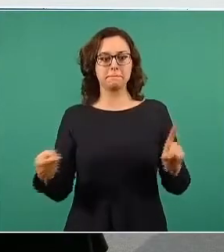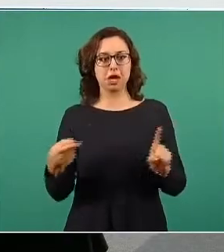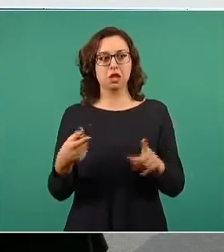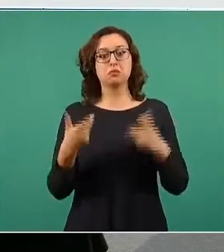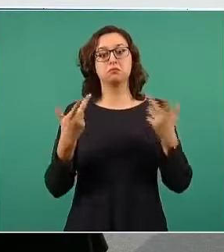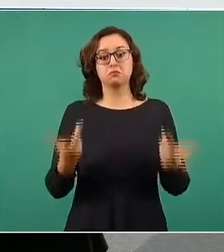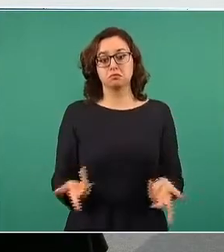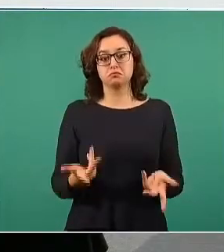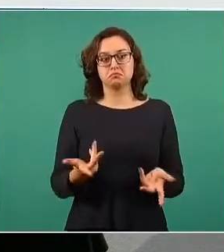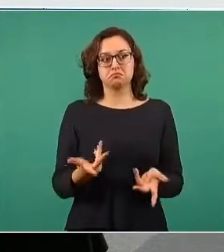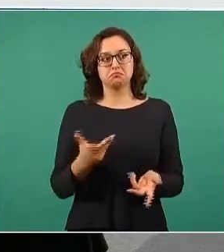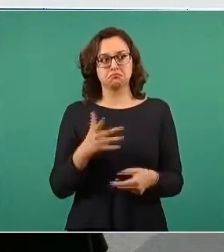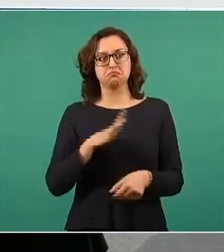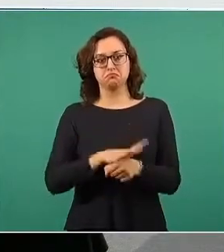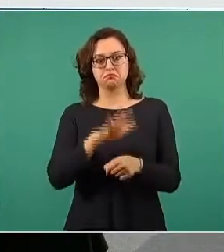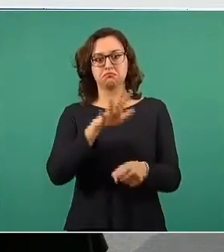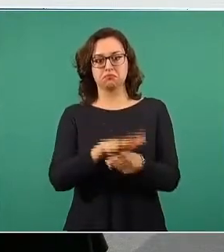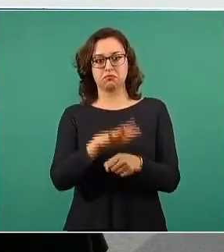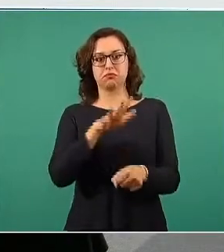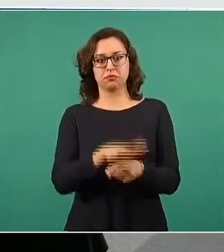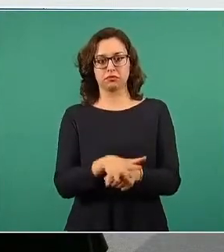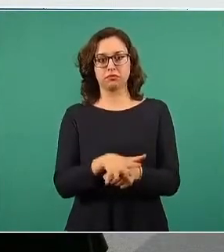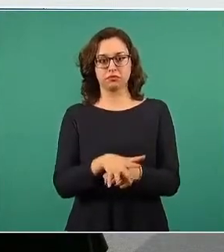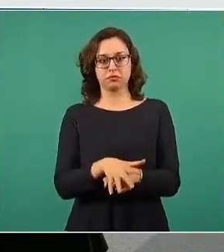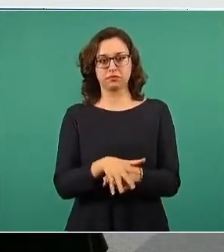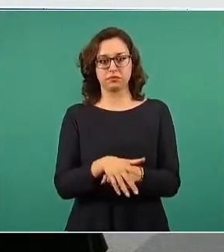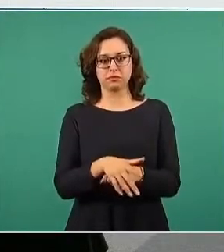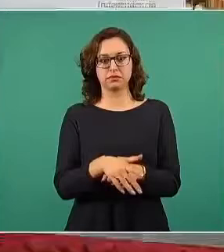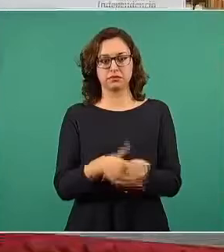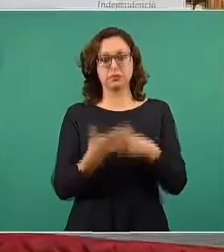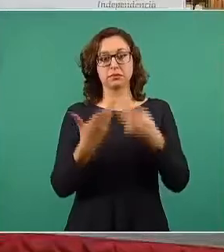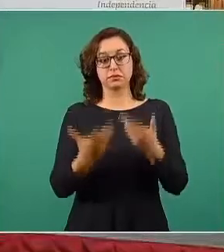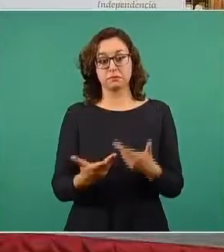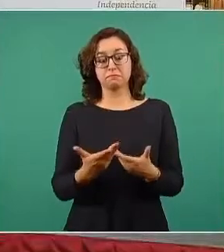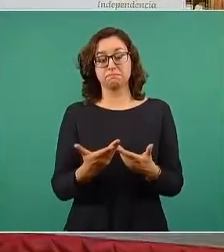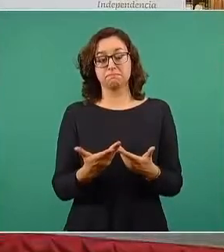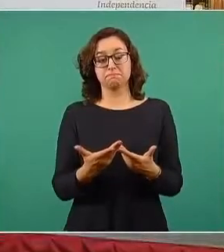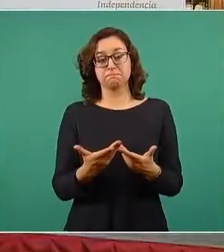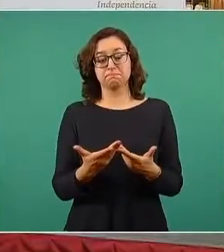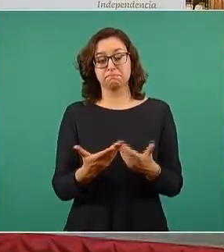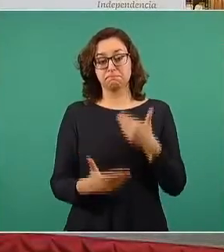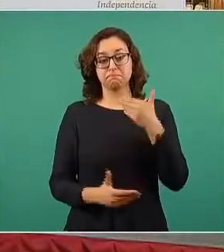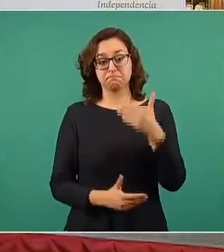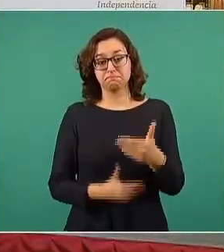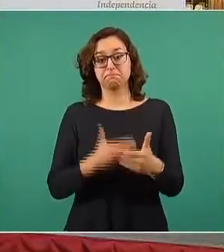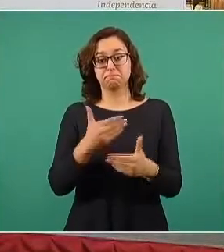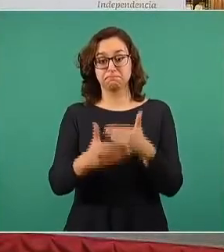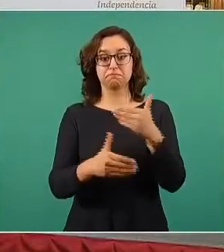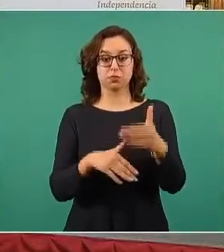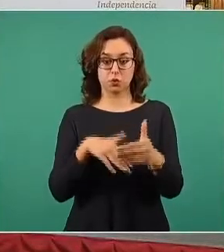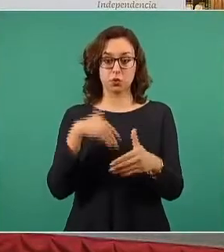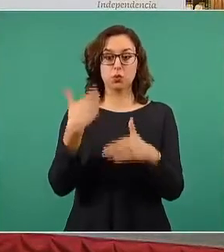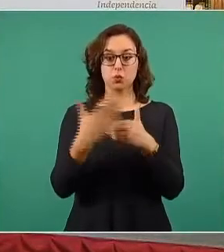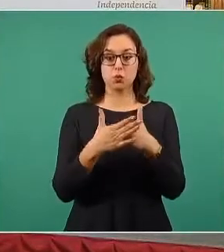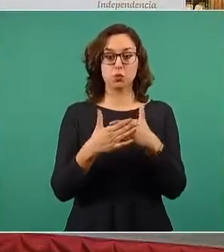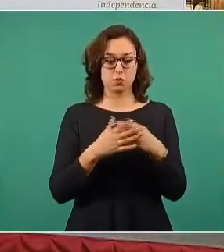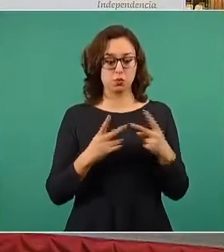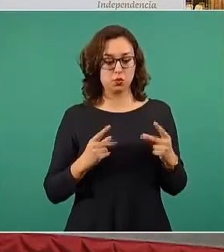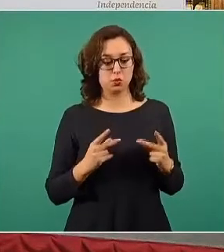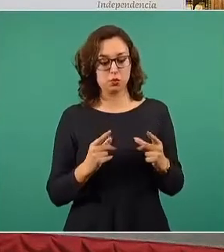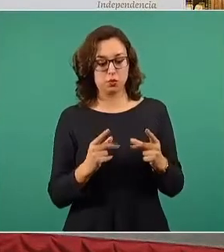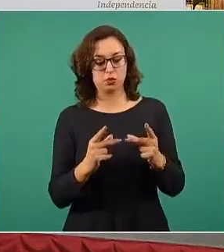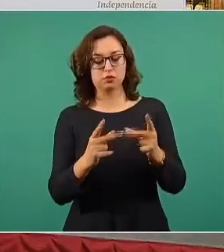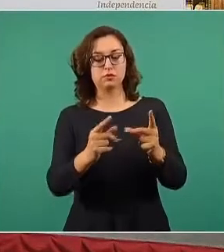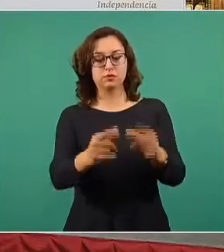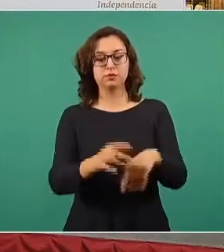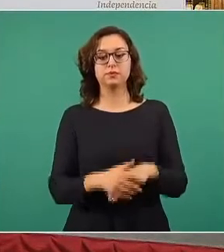si tenemos este abastecimiento, esto determinará en gran medida lo que podamos avanzar en el curso de